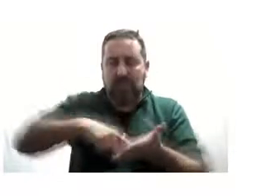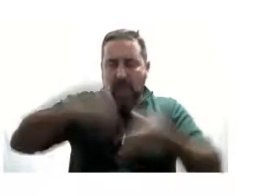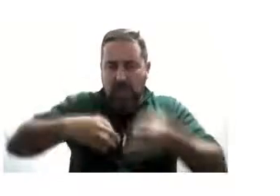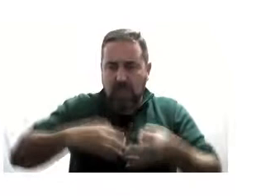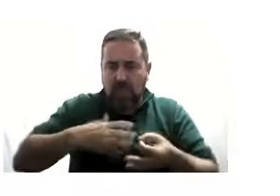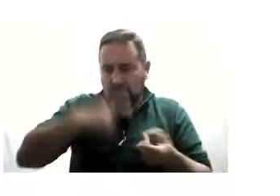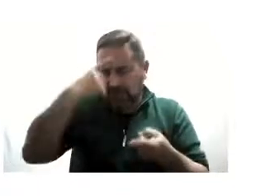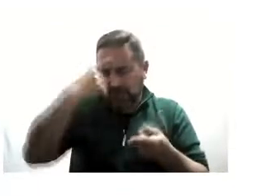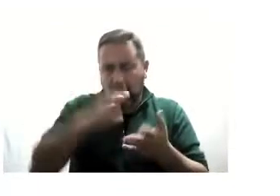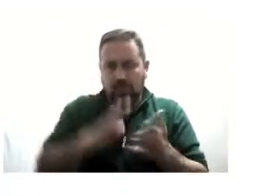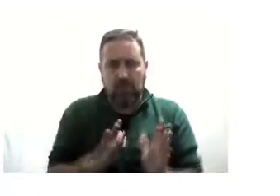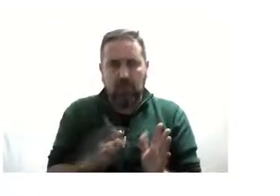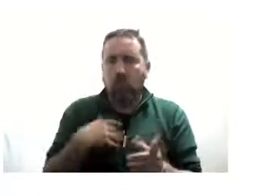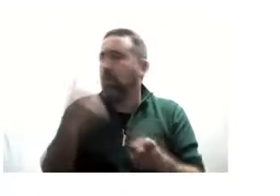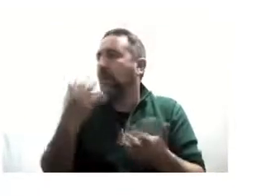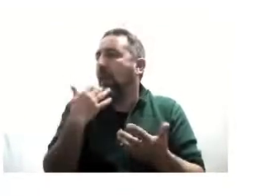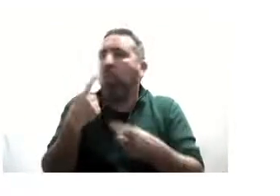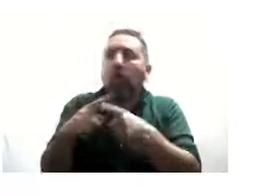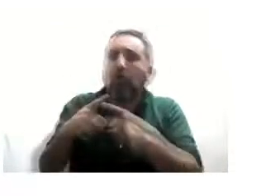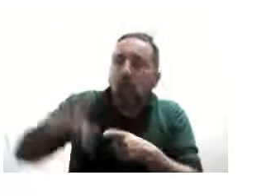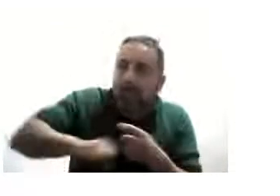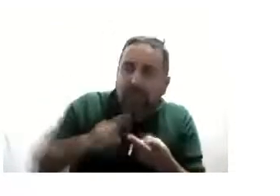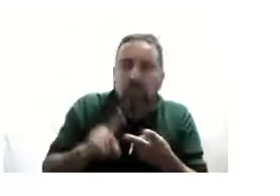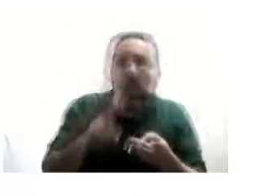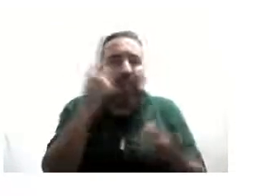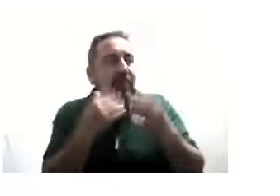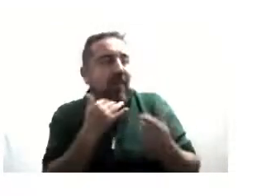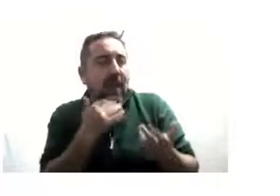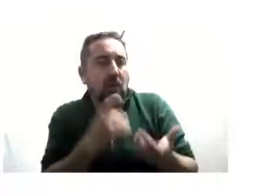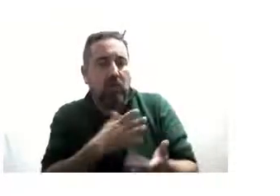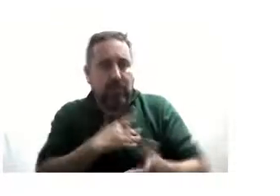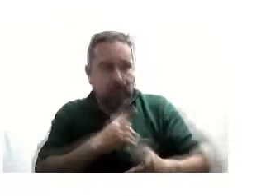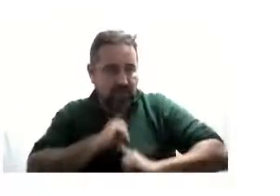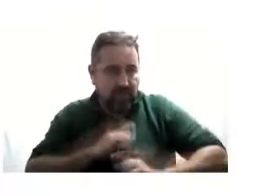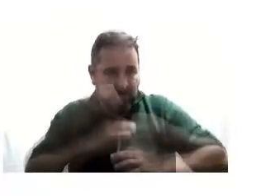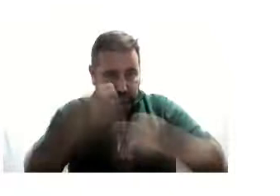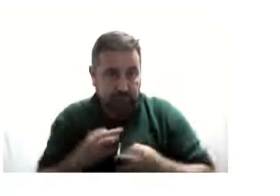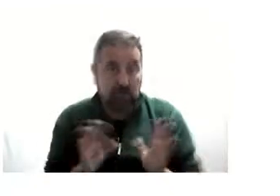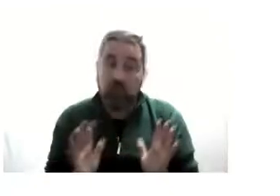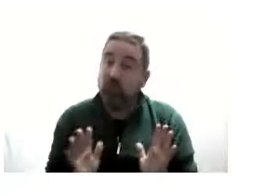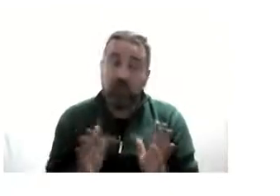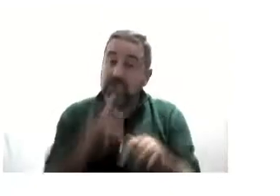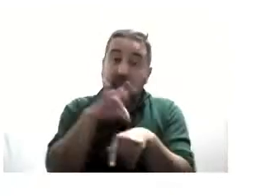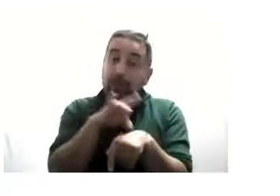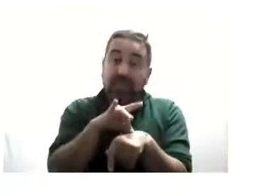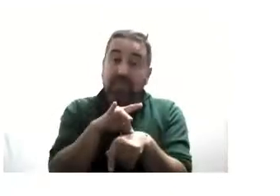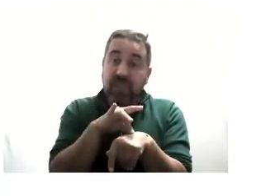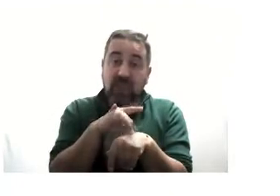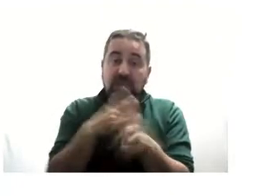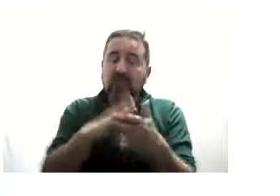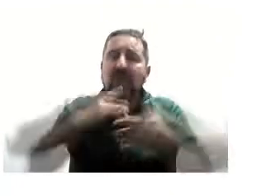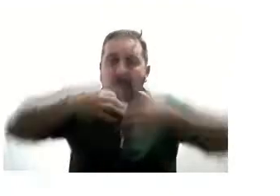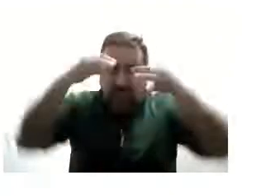de cualquier cosa que compramos o cualquier actividad que realizamos. Pues, lógicamente, como ocurre en medicina, aquí no hay